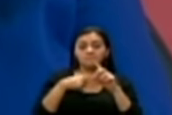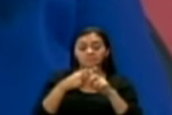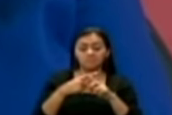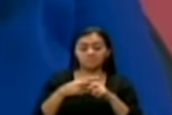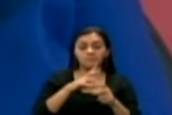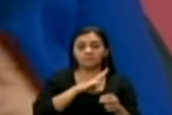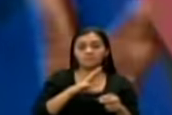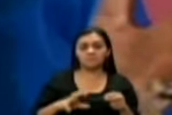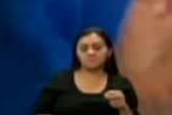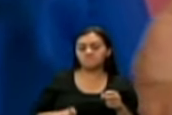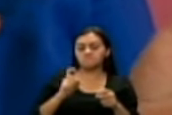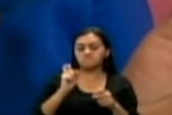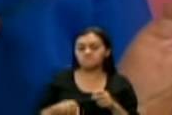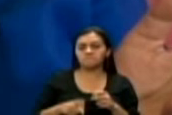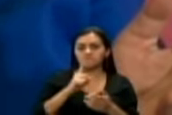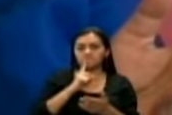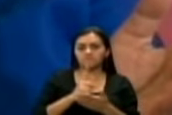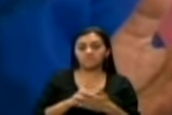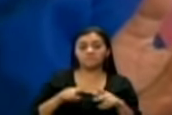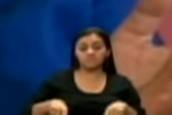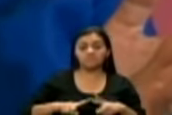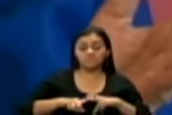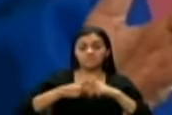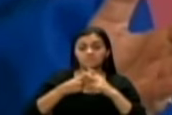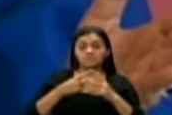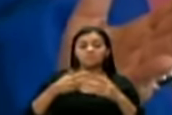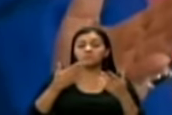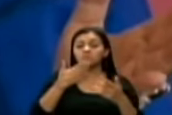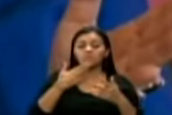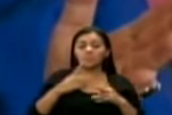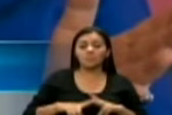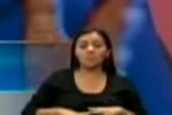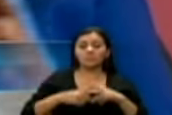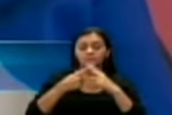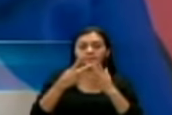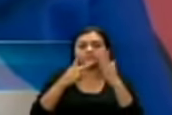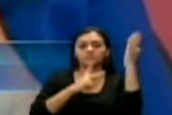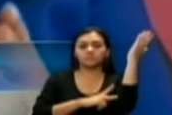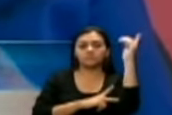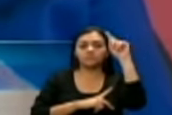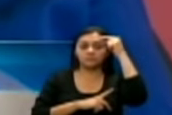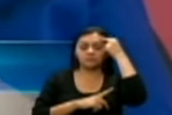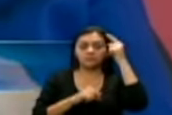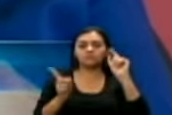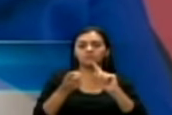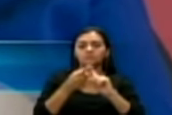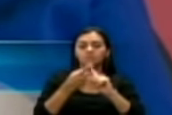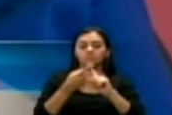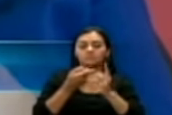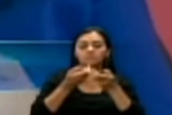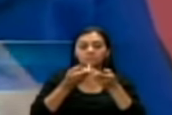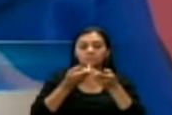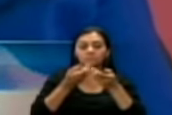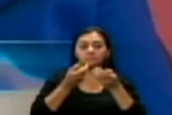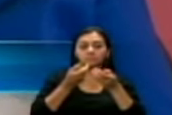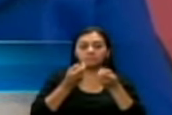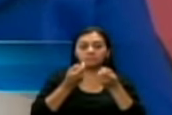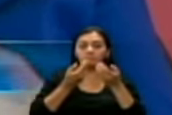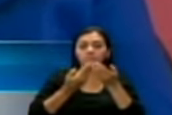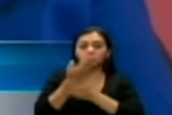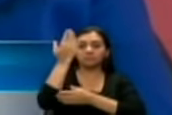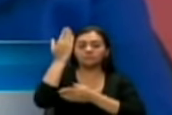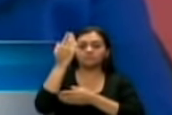Salvador así ha sucedido. Primero comenzamos con el programa de gobierno Nace la Esperanza, Viene el Cambio, que